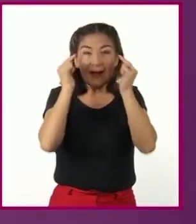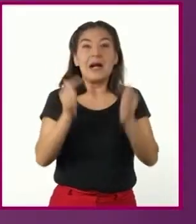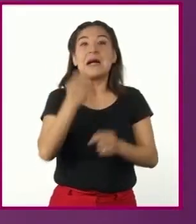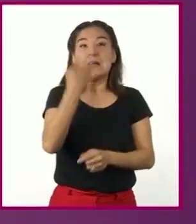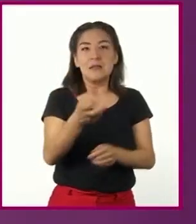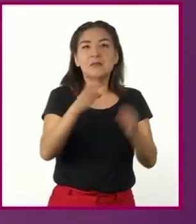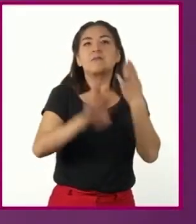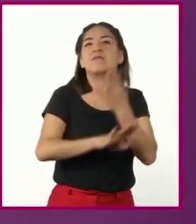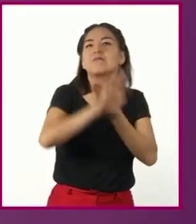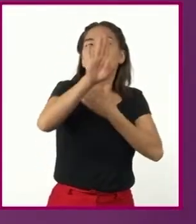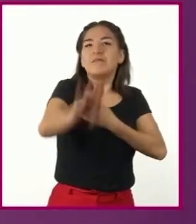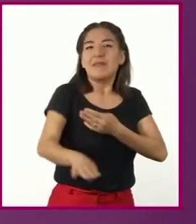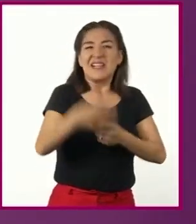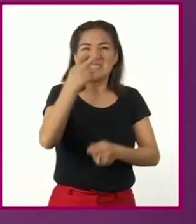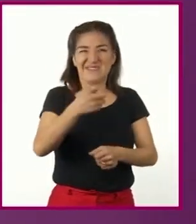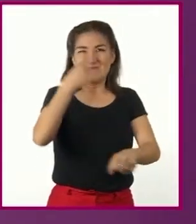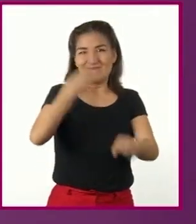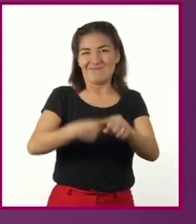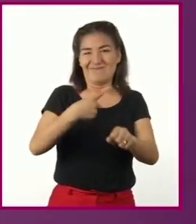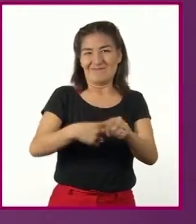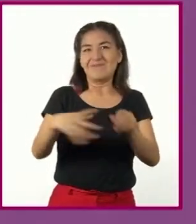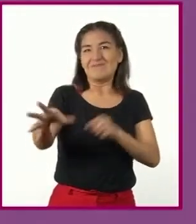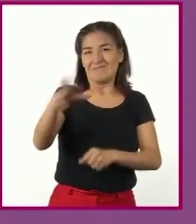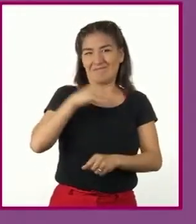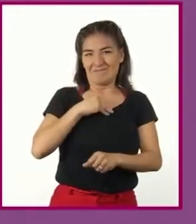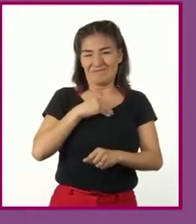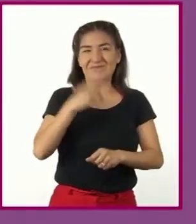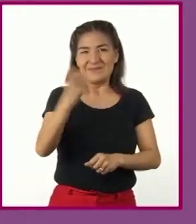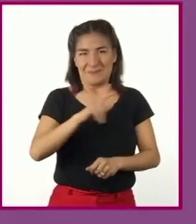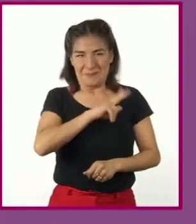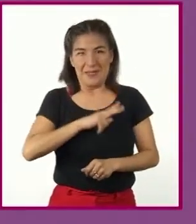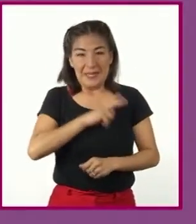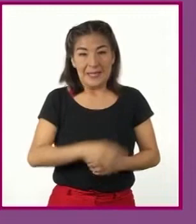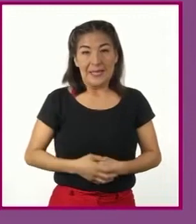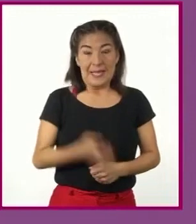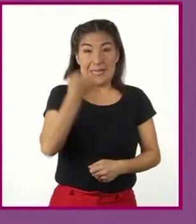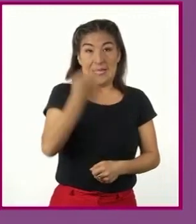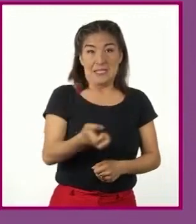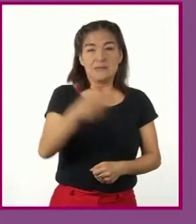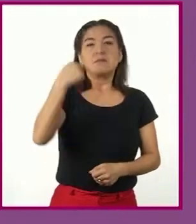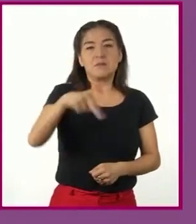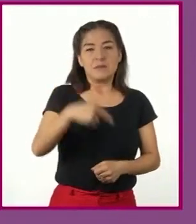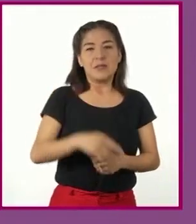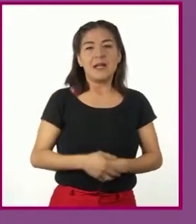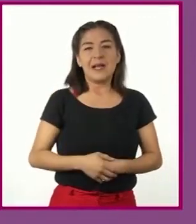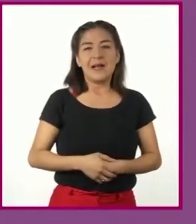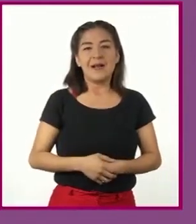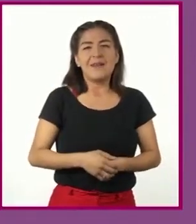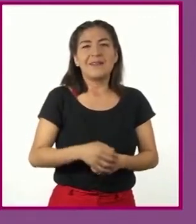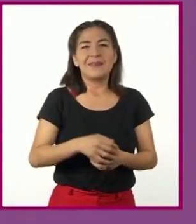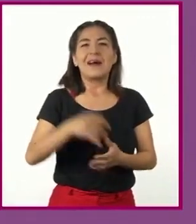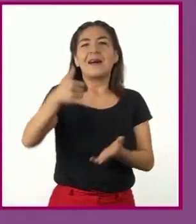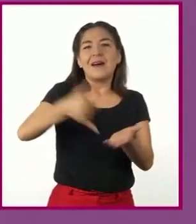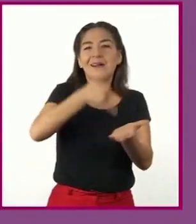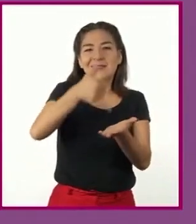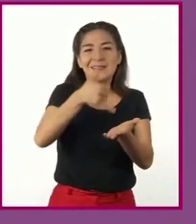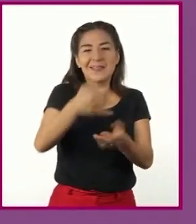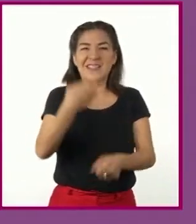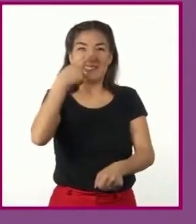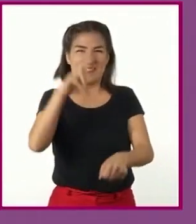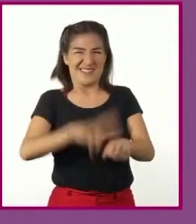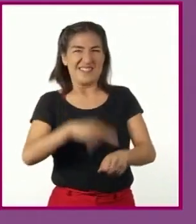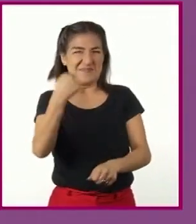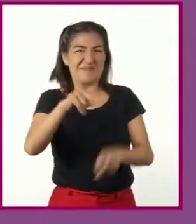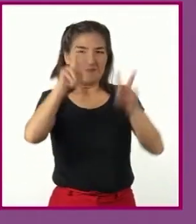que contrajeran la letal enfermedad. Así surgió el aceite de rateros, o a veces conocido